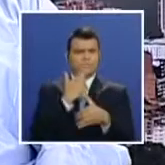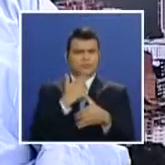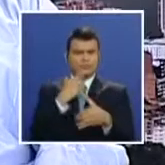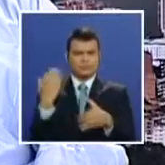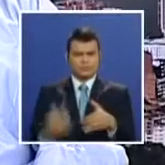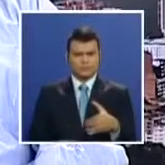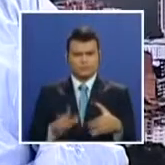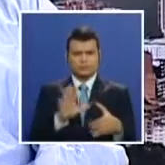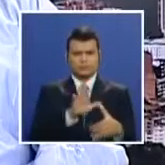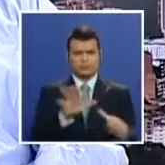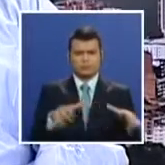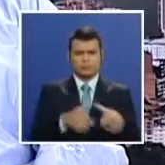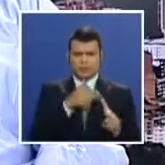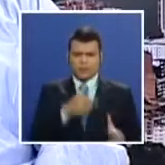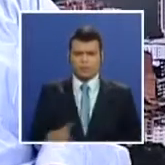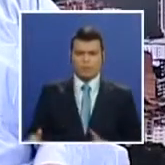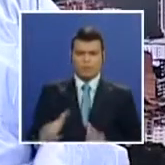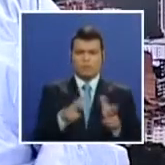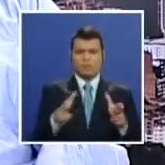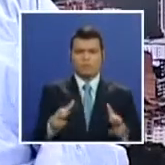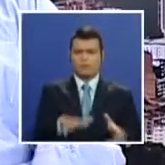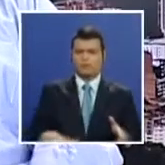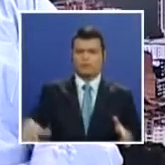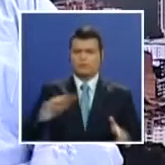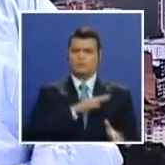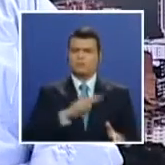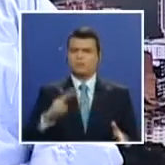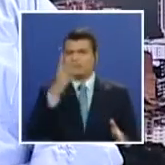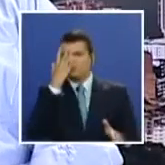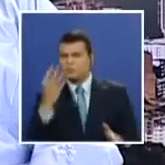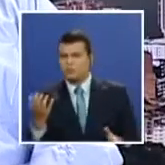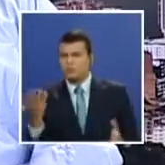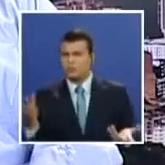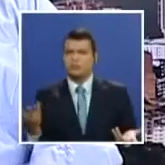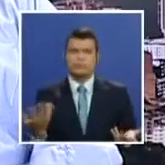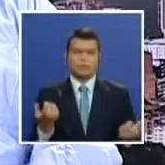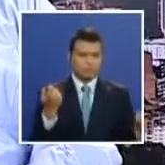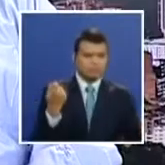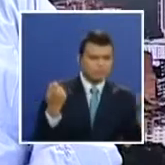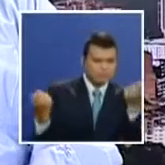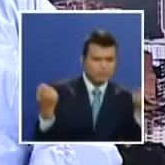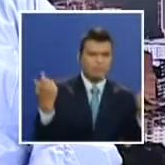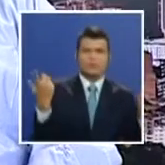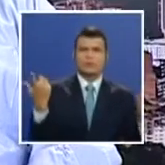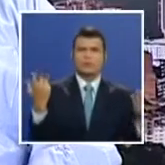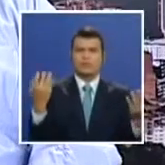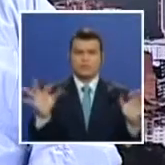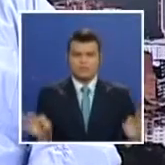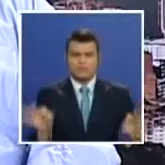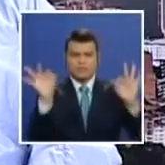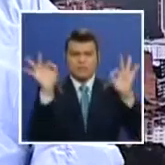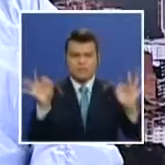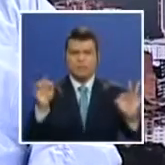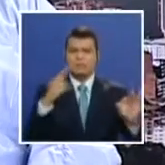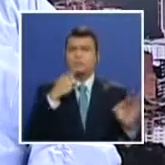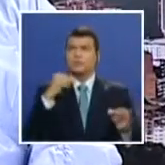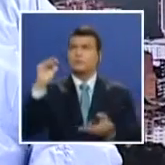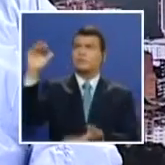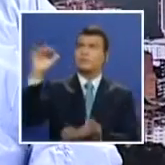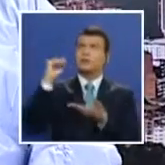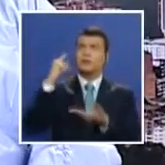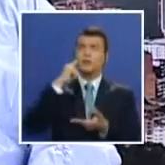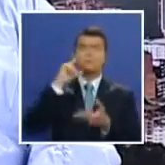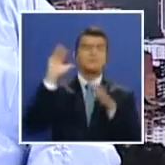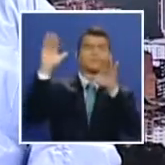contra el valle geográfico del río cauca porque van a bajar los niveles de controles de calidad de azúcar importada